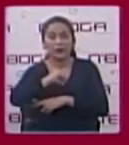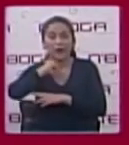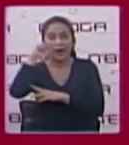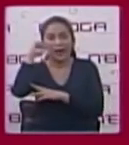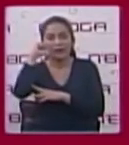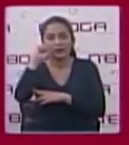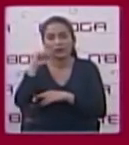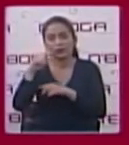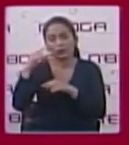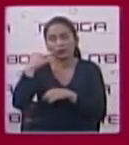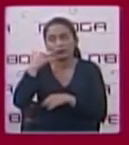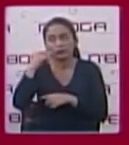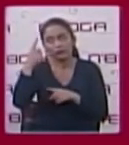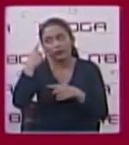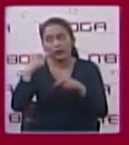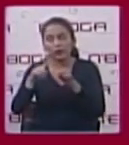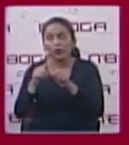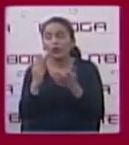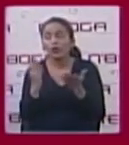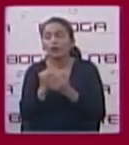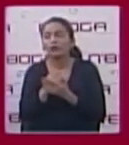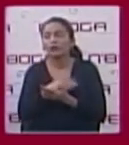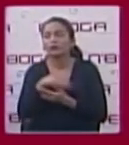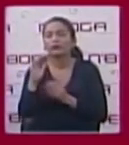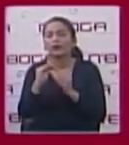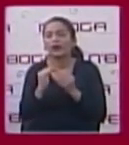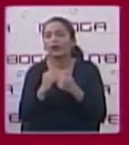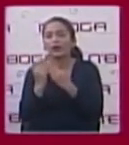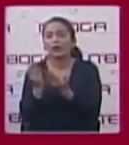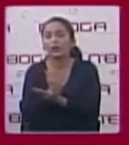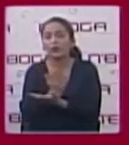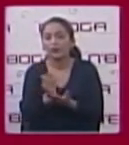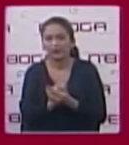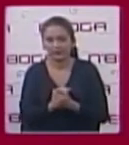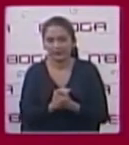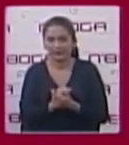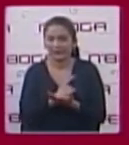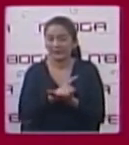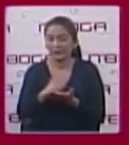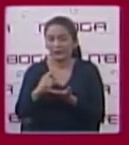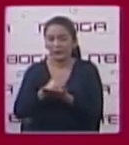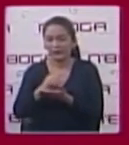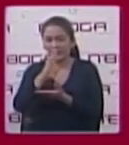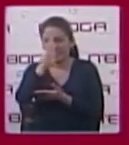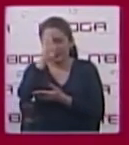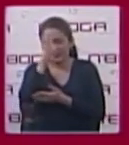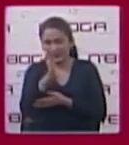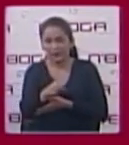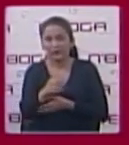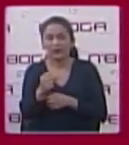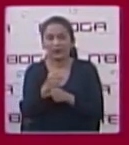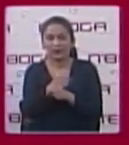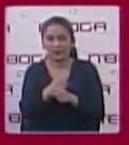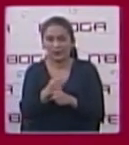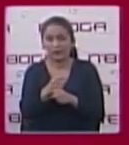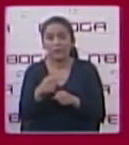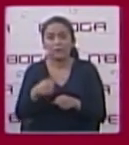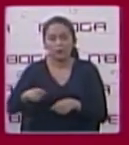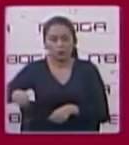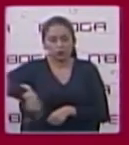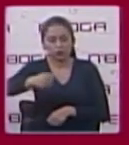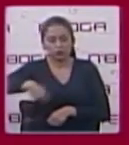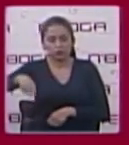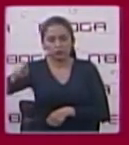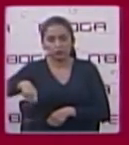llega siempre recién tostado y recién molido. Semanalmente nosotros damos tueste y molienda.